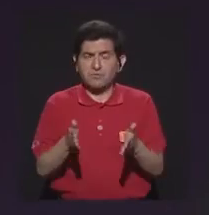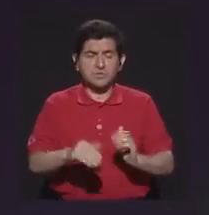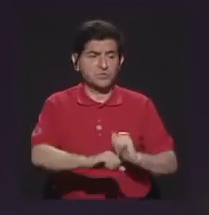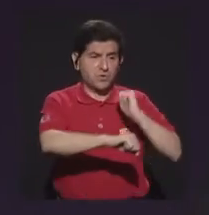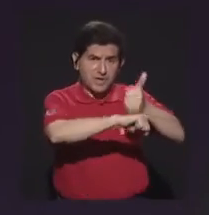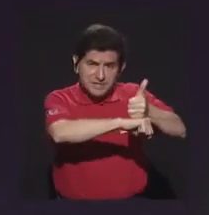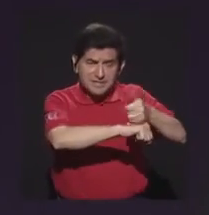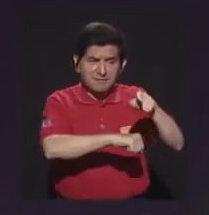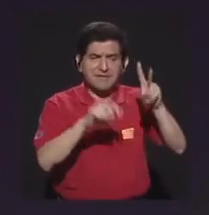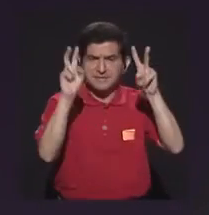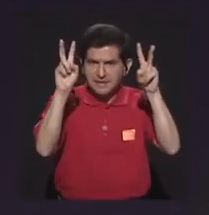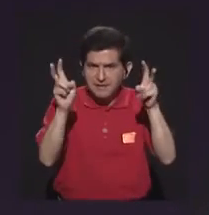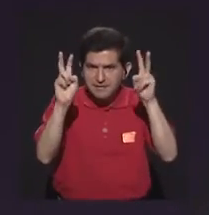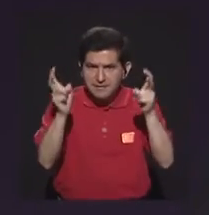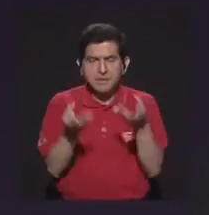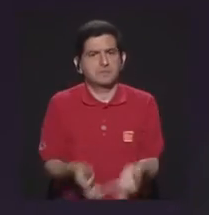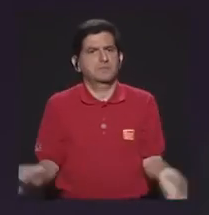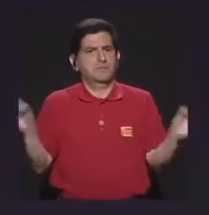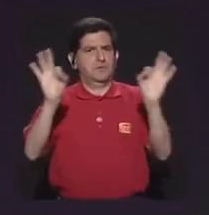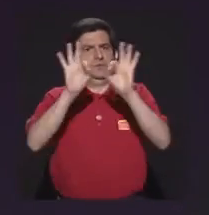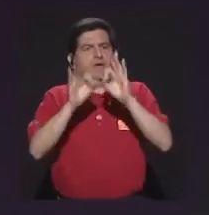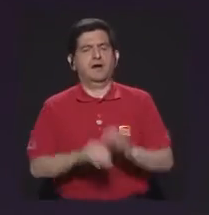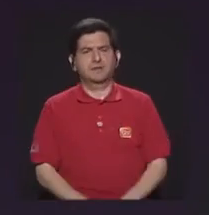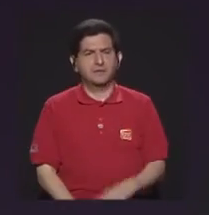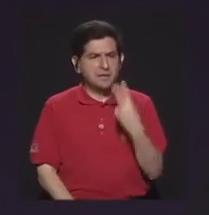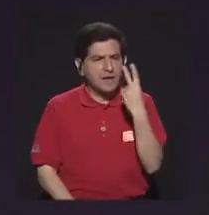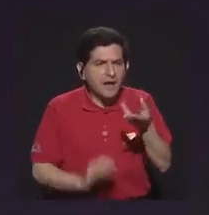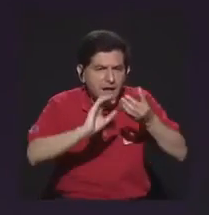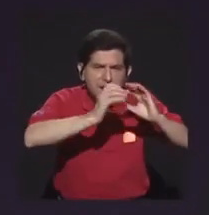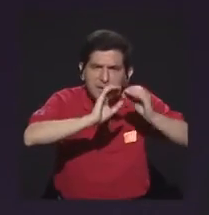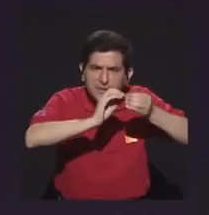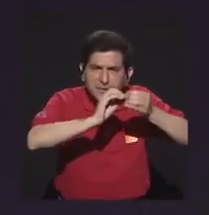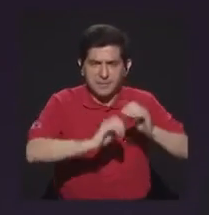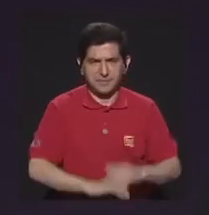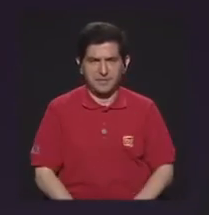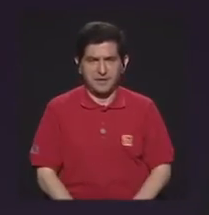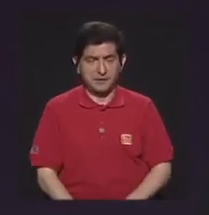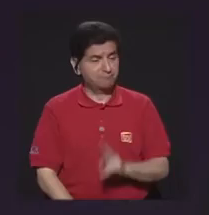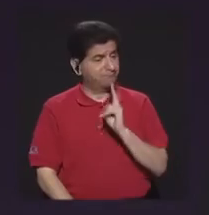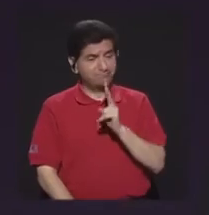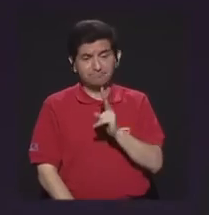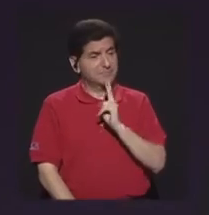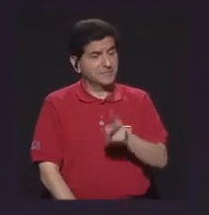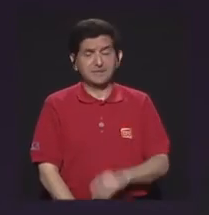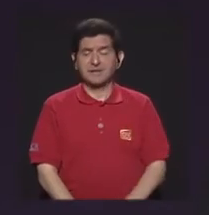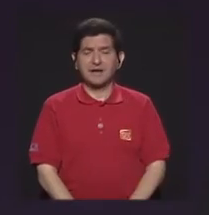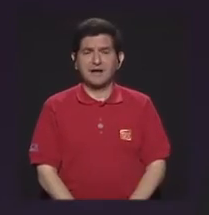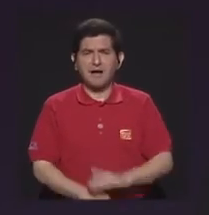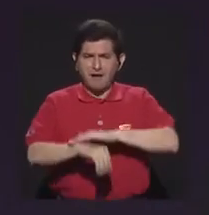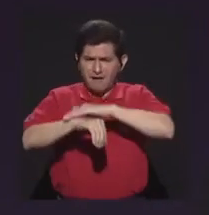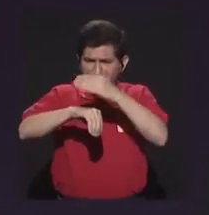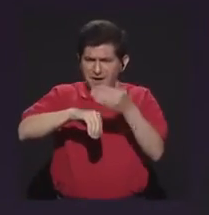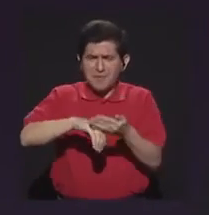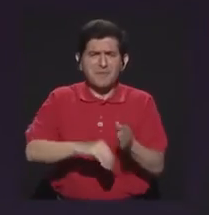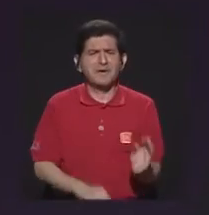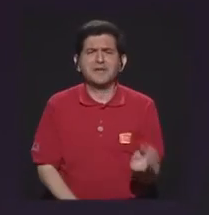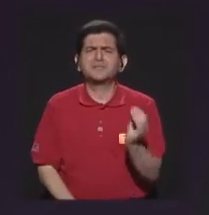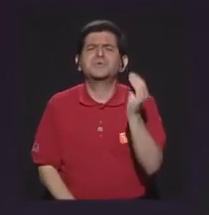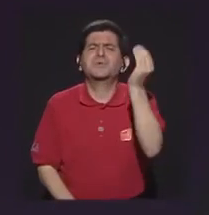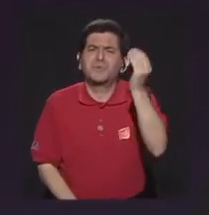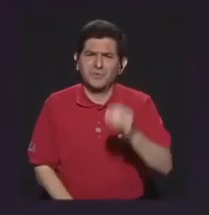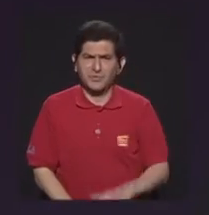implementar esta materia que es fundamental. Y nosotros vemos los datos que son reales, ¿verdad? Tantos embarazos en un año en los